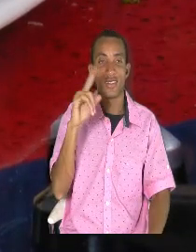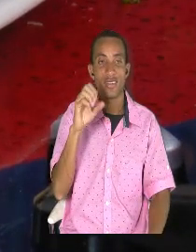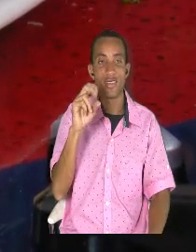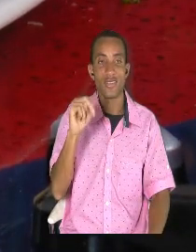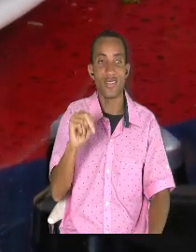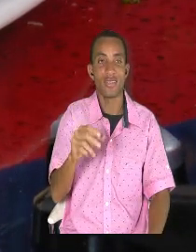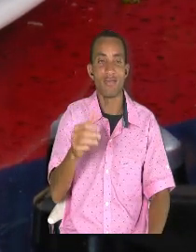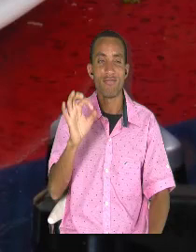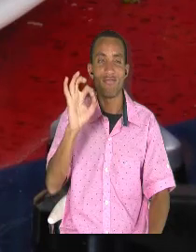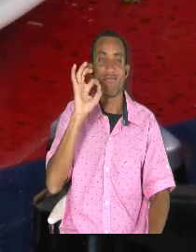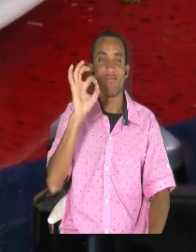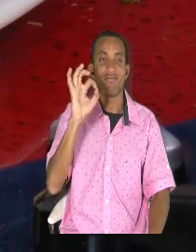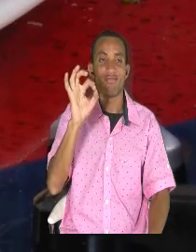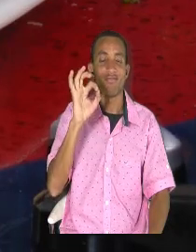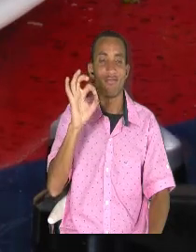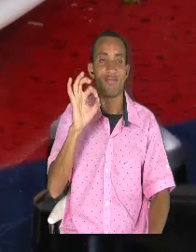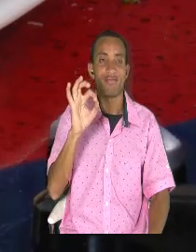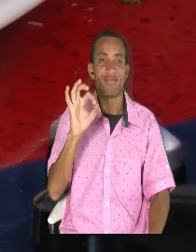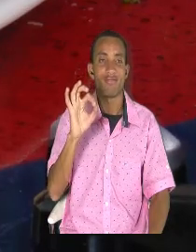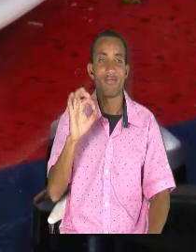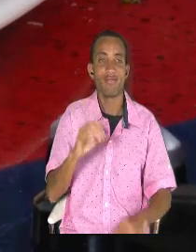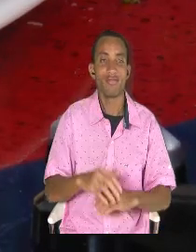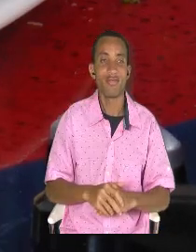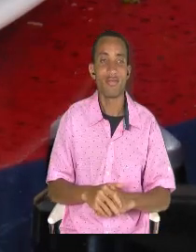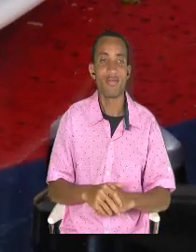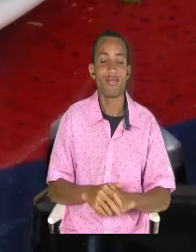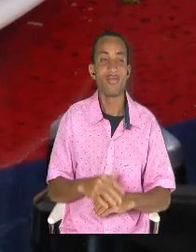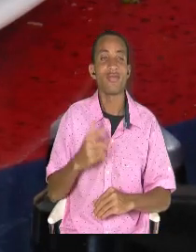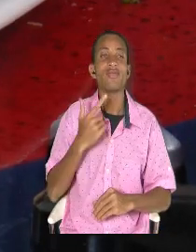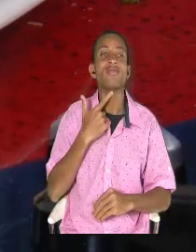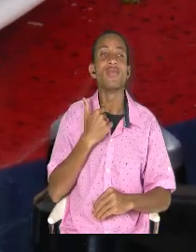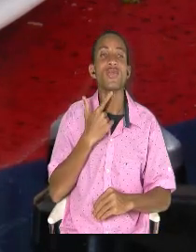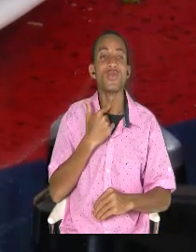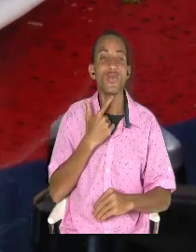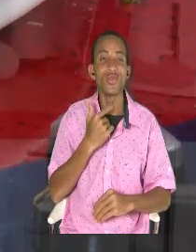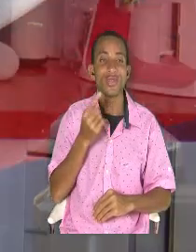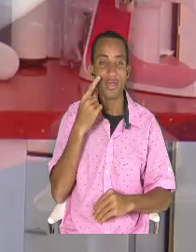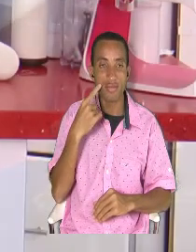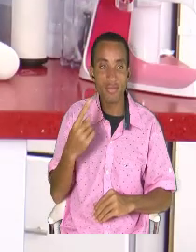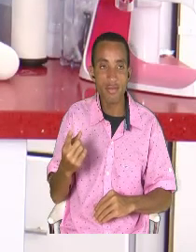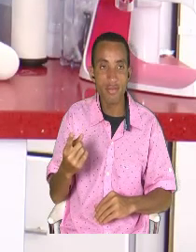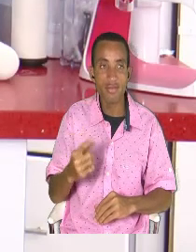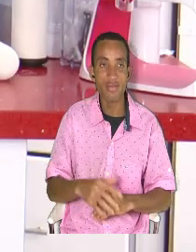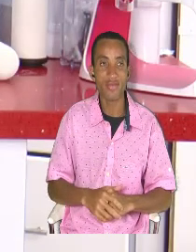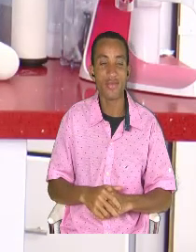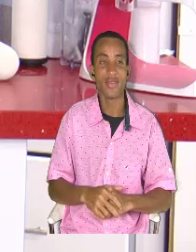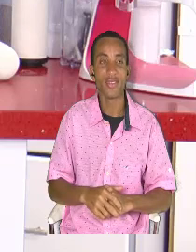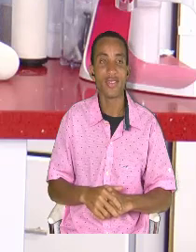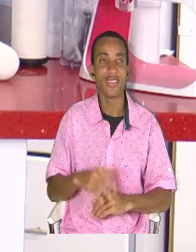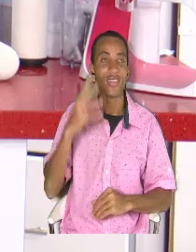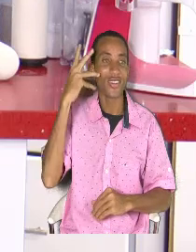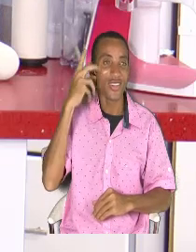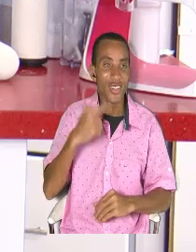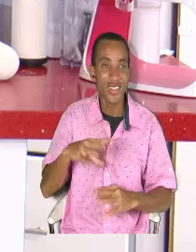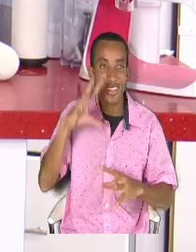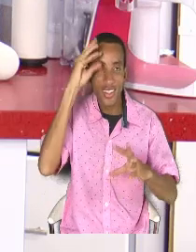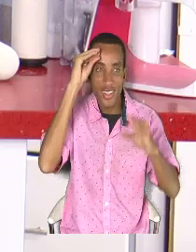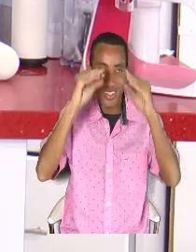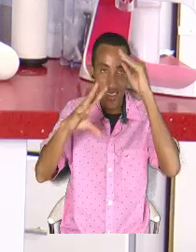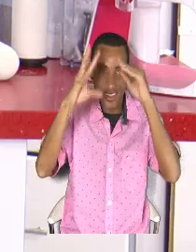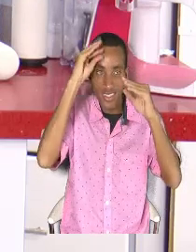Espectacular. ¿María Cristina? Como está ese plato. Me fascina. Y pues, día a día aprendo más.